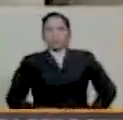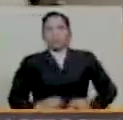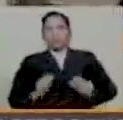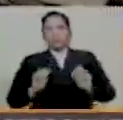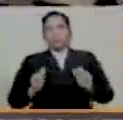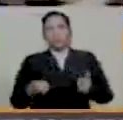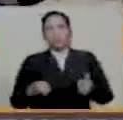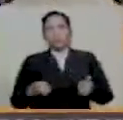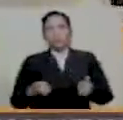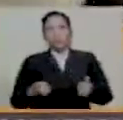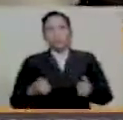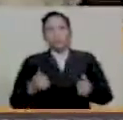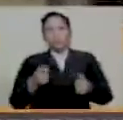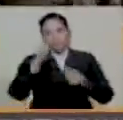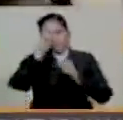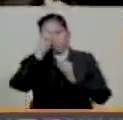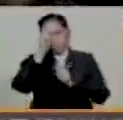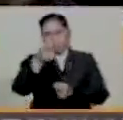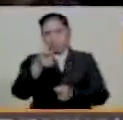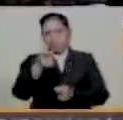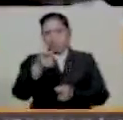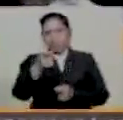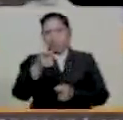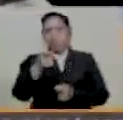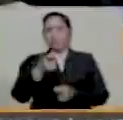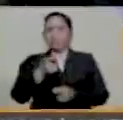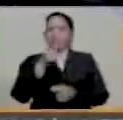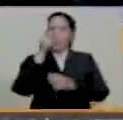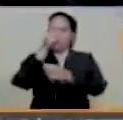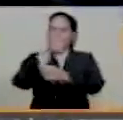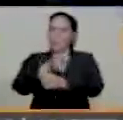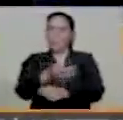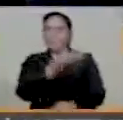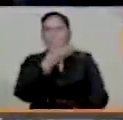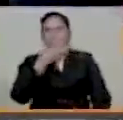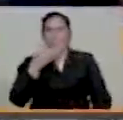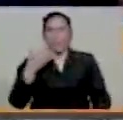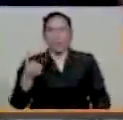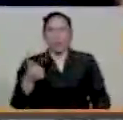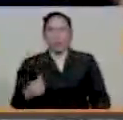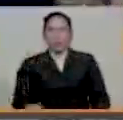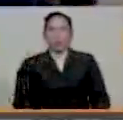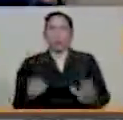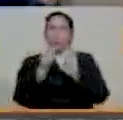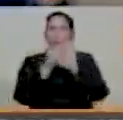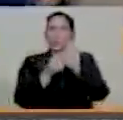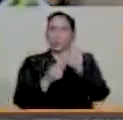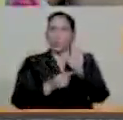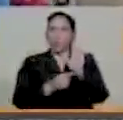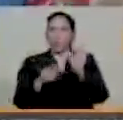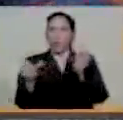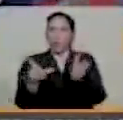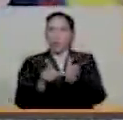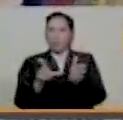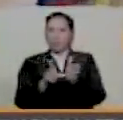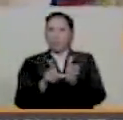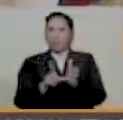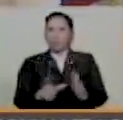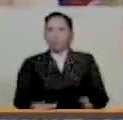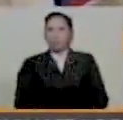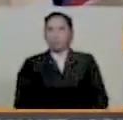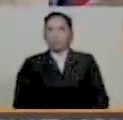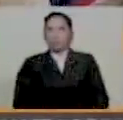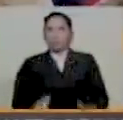de reconocimiento a los bachilleres con los mejores promedios de educación media general.